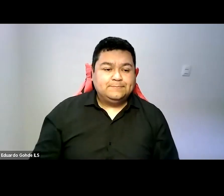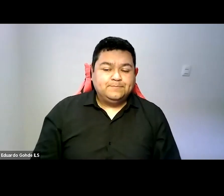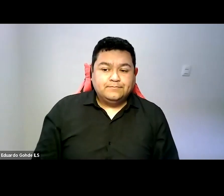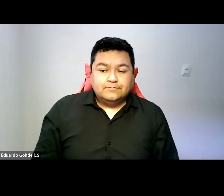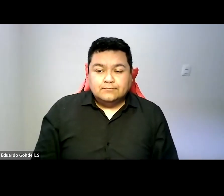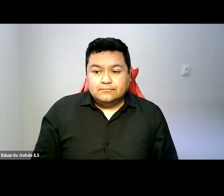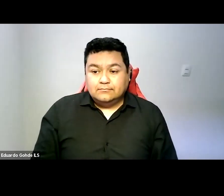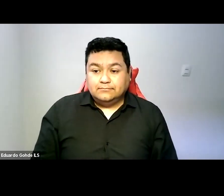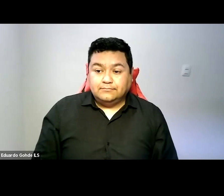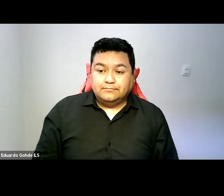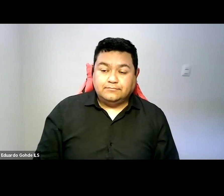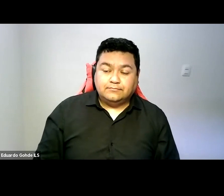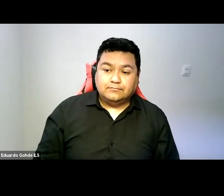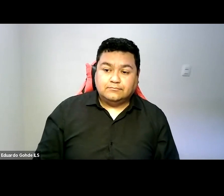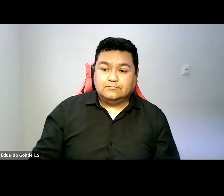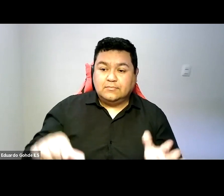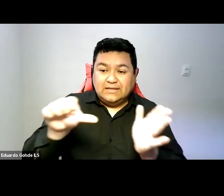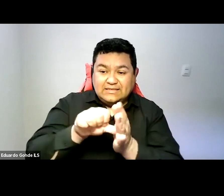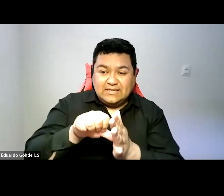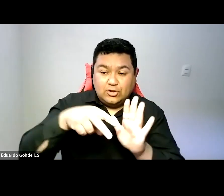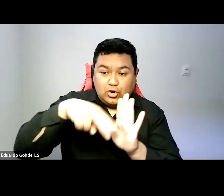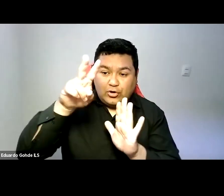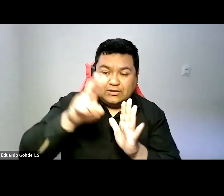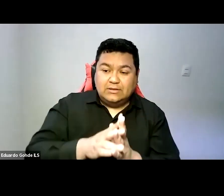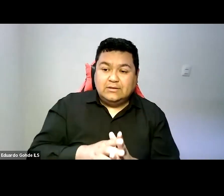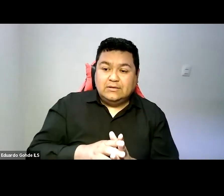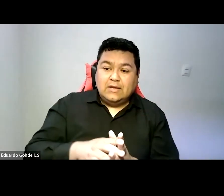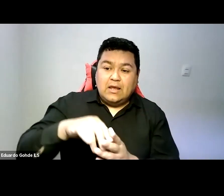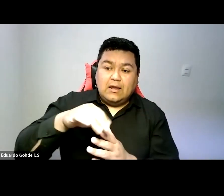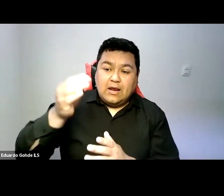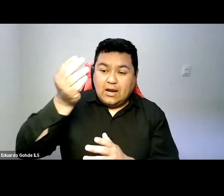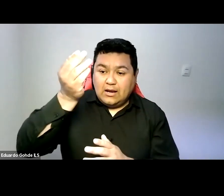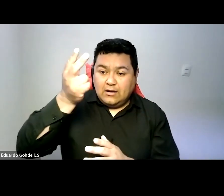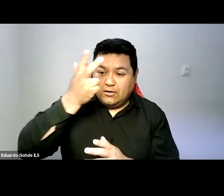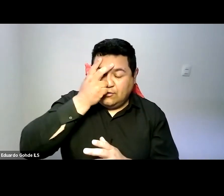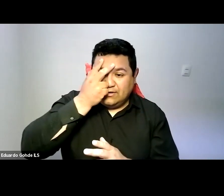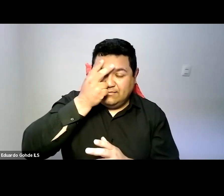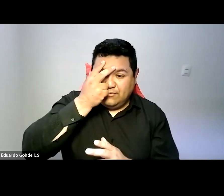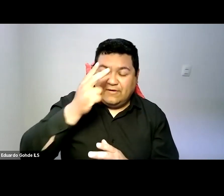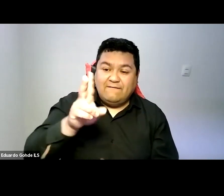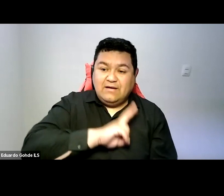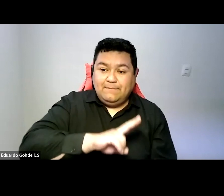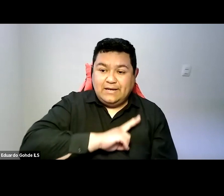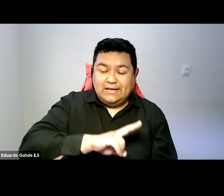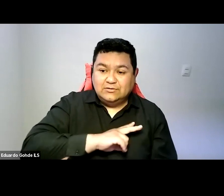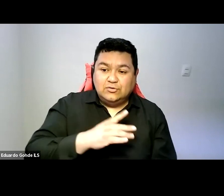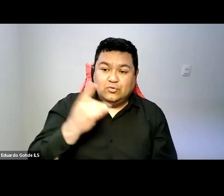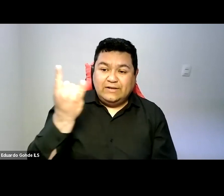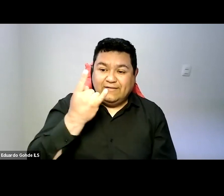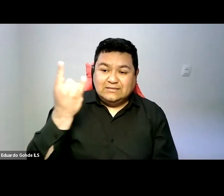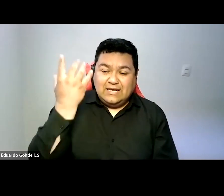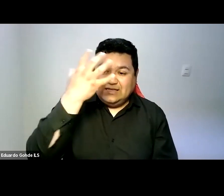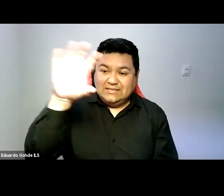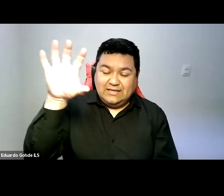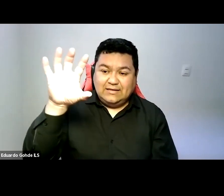El Congreso Interregional Zona Centro-Norte, que agrupa las regiones de Coquimbo y Valparaíso, está a cargo de la Universidad de La Serena, la